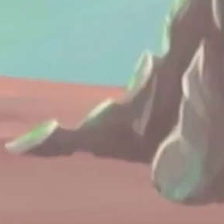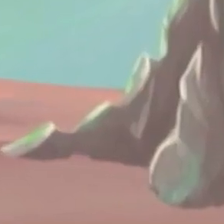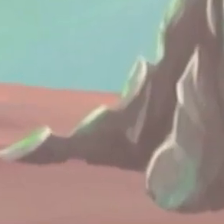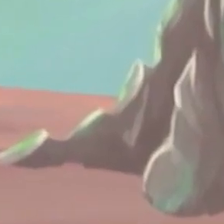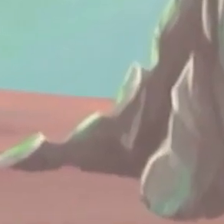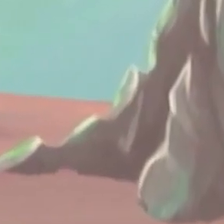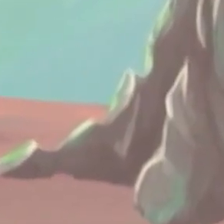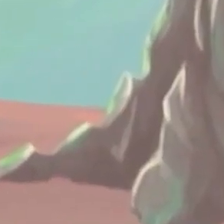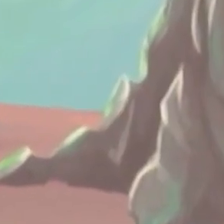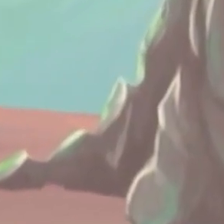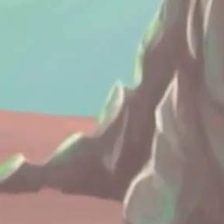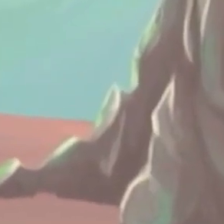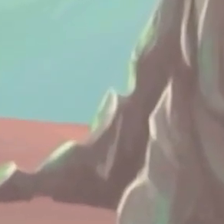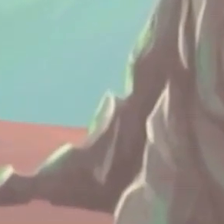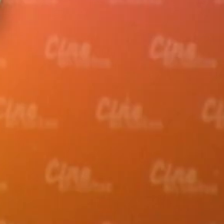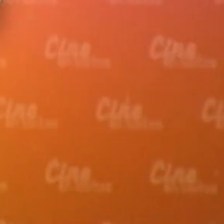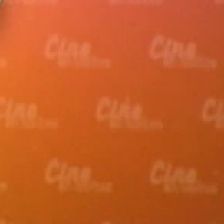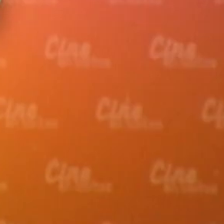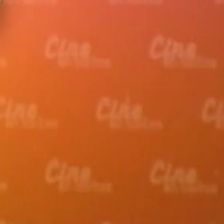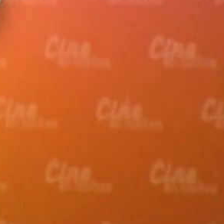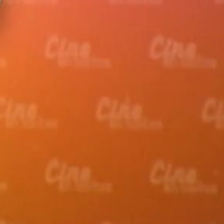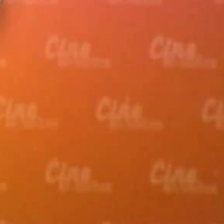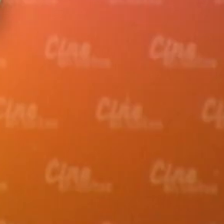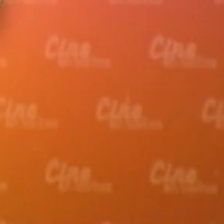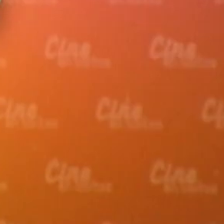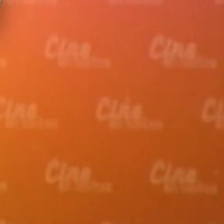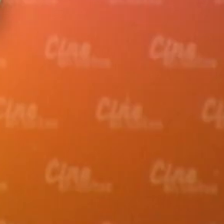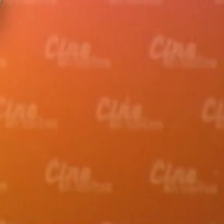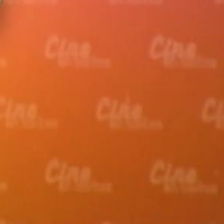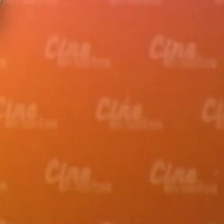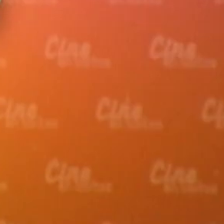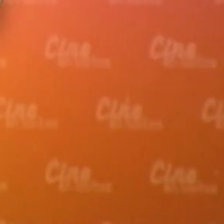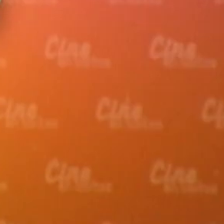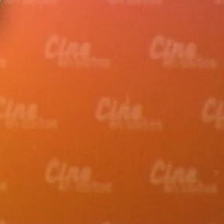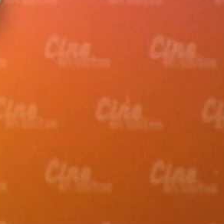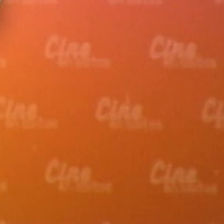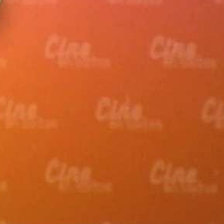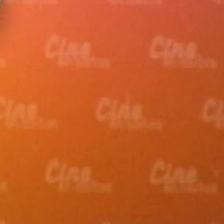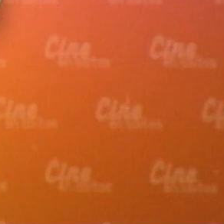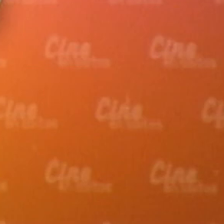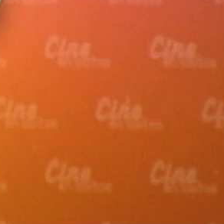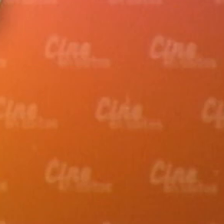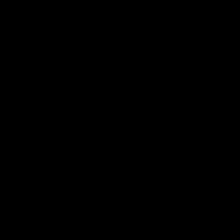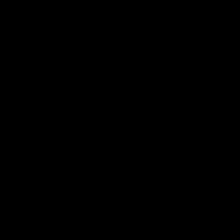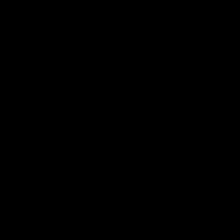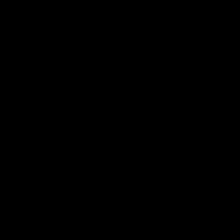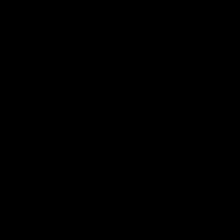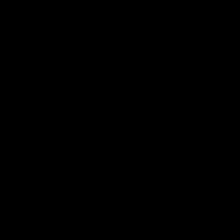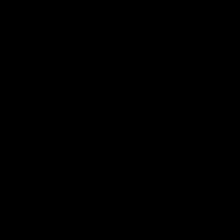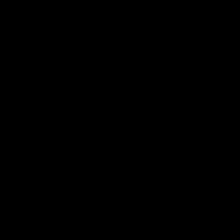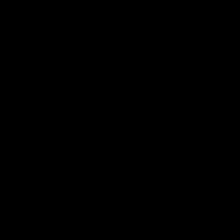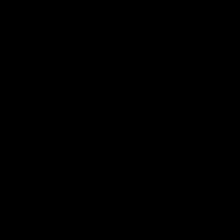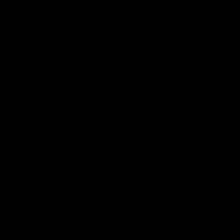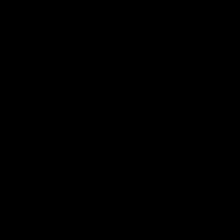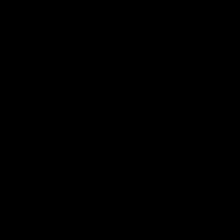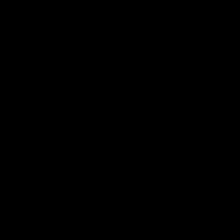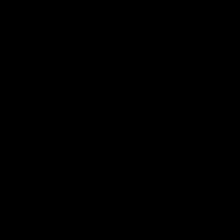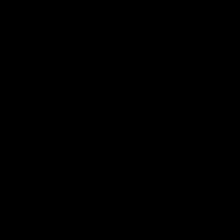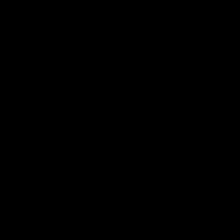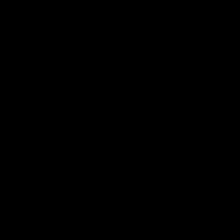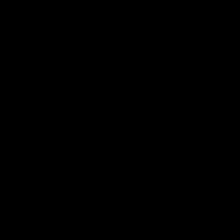mañana, nuestro gran invitado serán las historias animadas, aquí en 13, Costa Rica